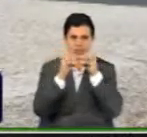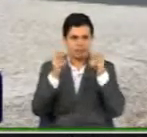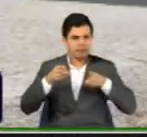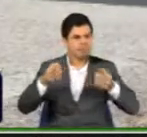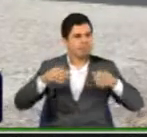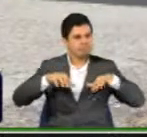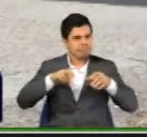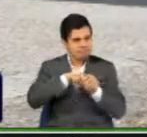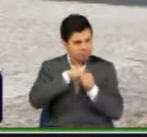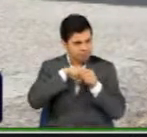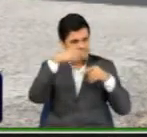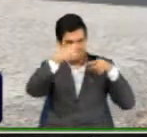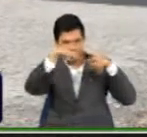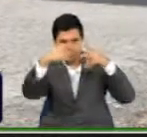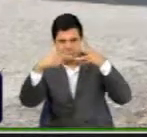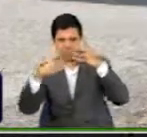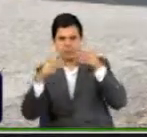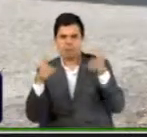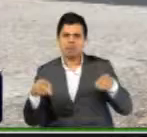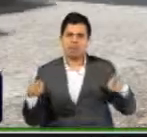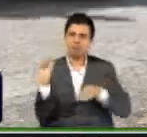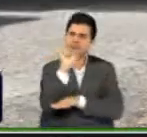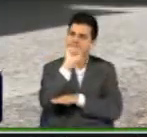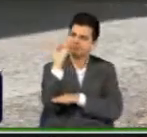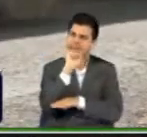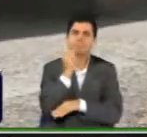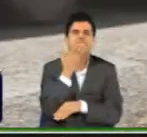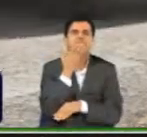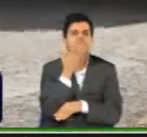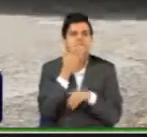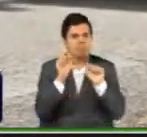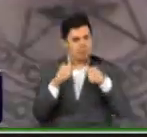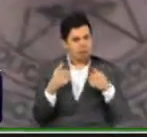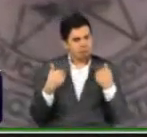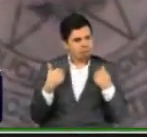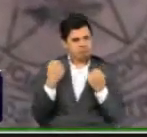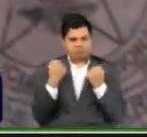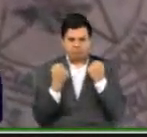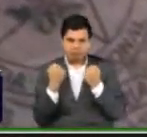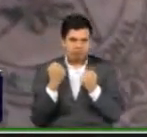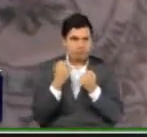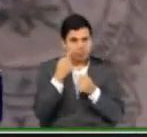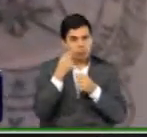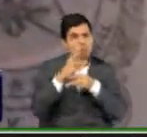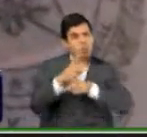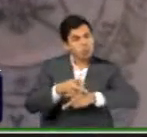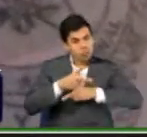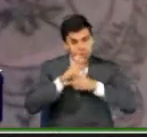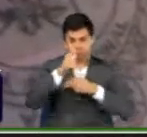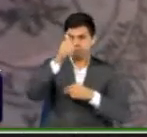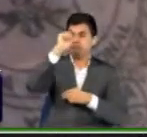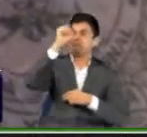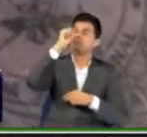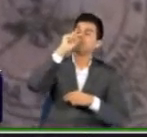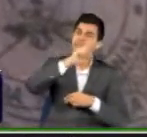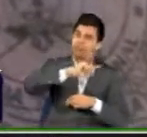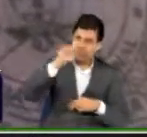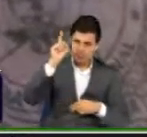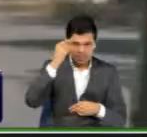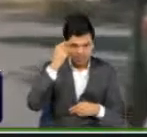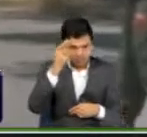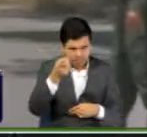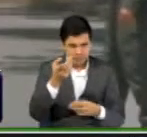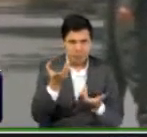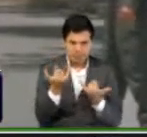pasajeros, así como a los conductores, para que por favor no vayan a consumir bebidas embriagantes y posteriormente manejar. Vamos a hacer